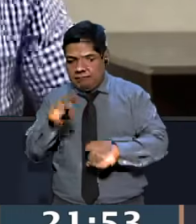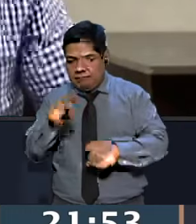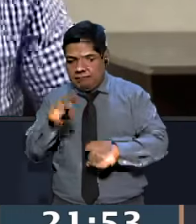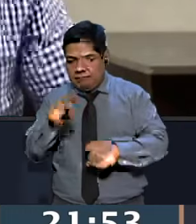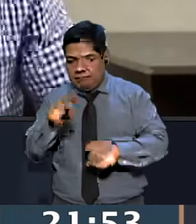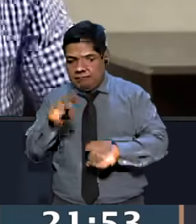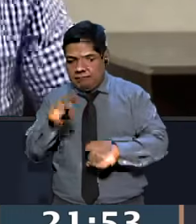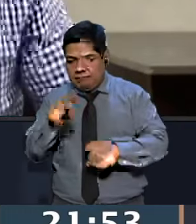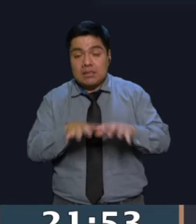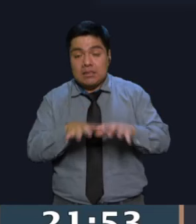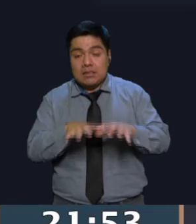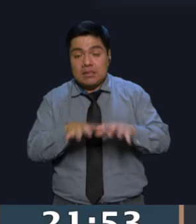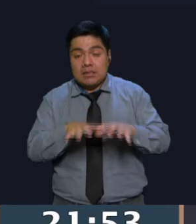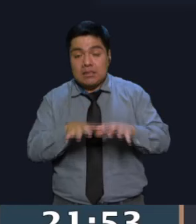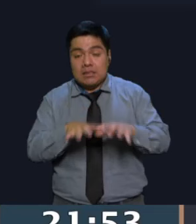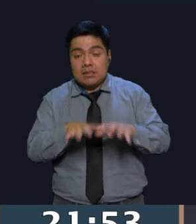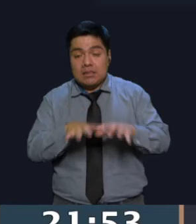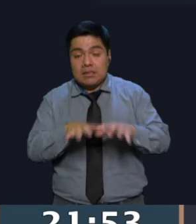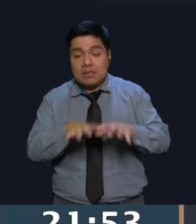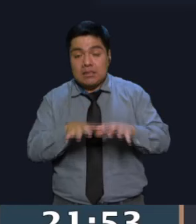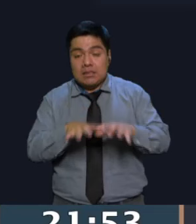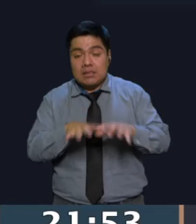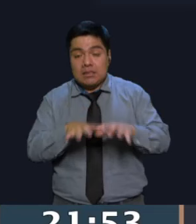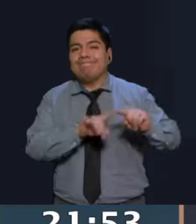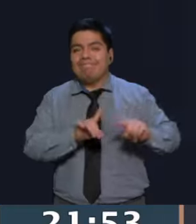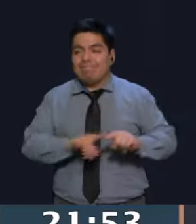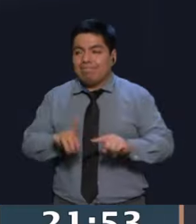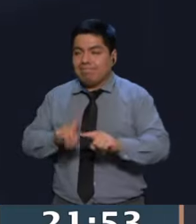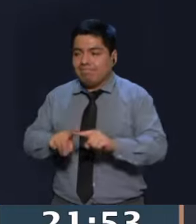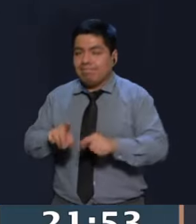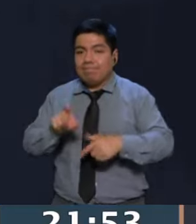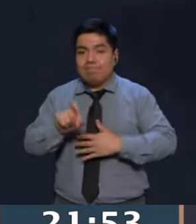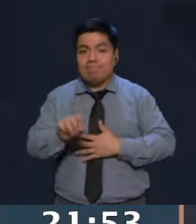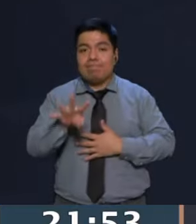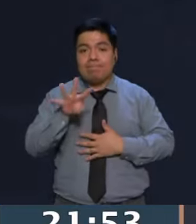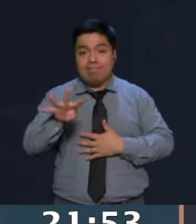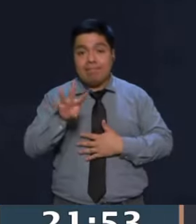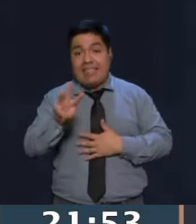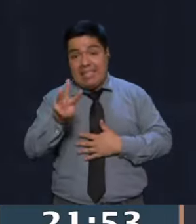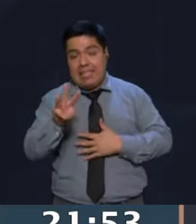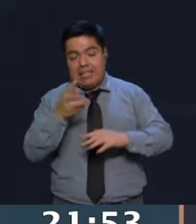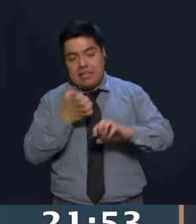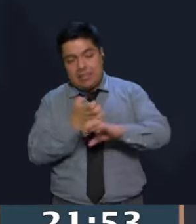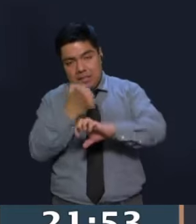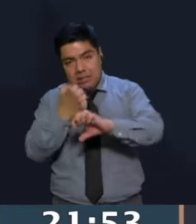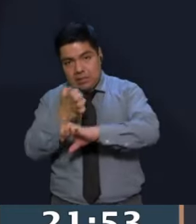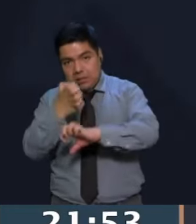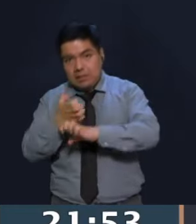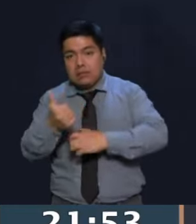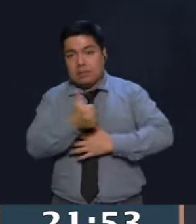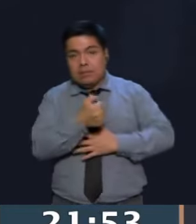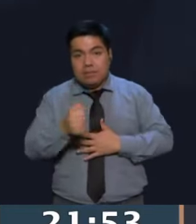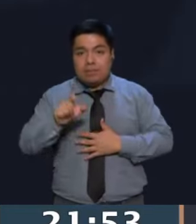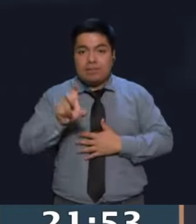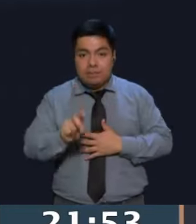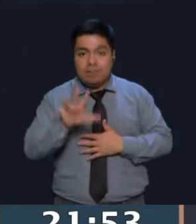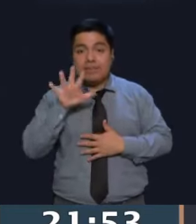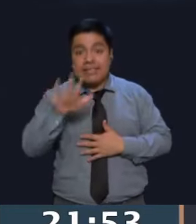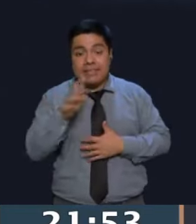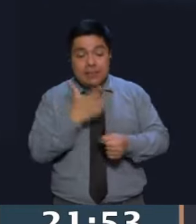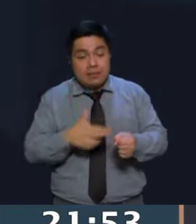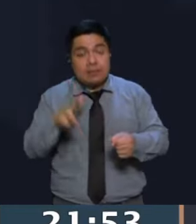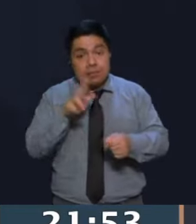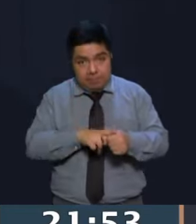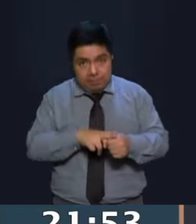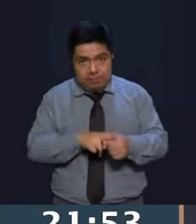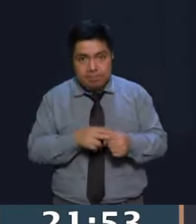Bienestar solo opere en zonas rurales. El IMSS Bienestar opera en 23 estados de la República,